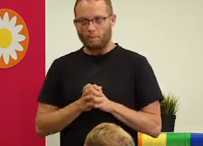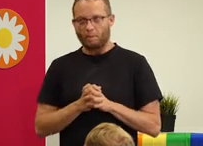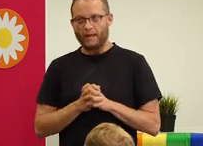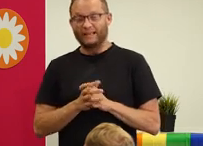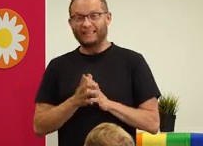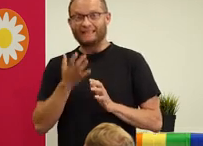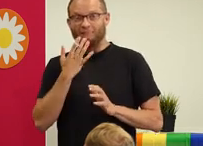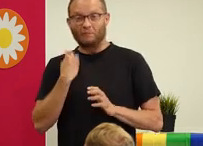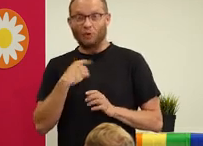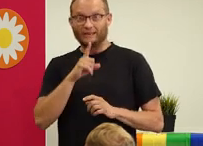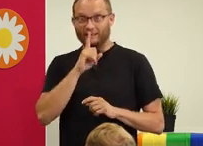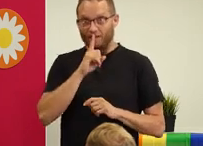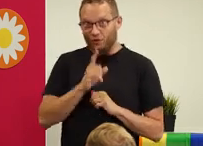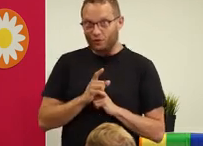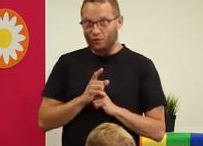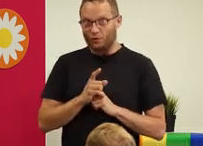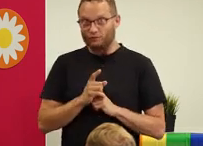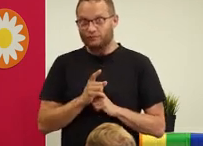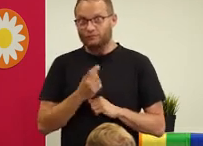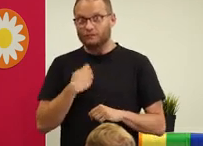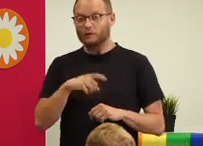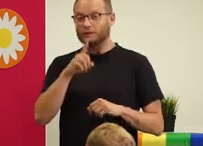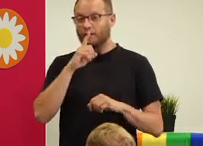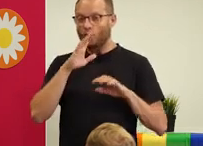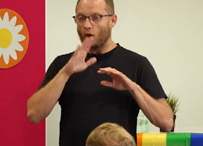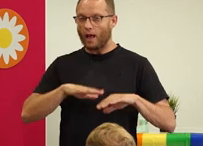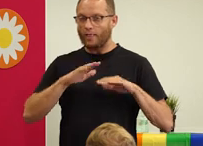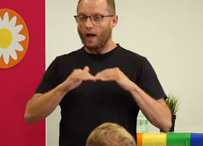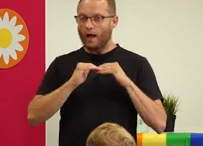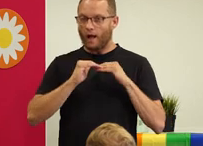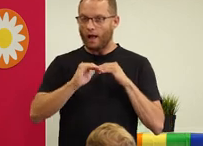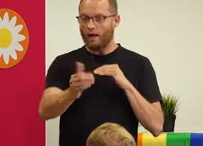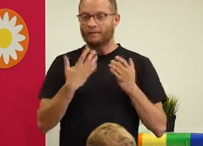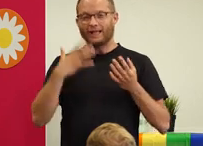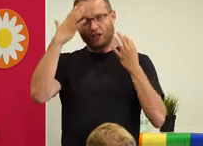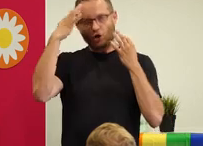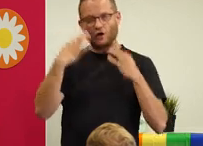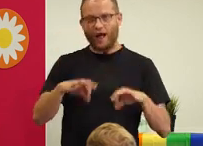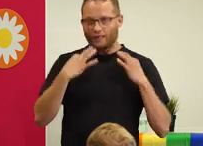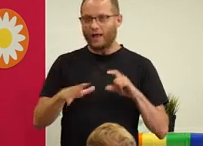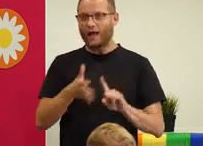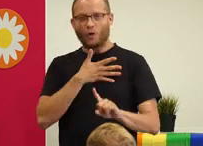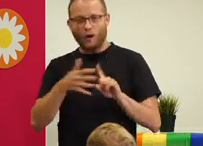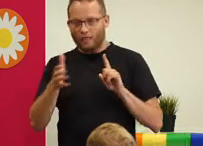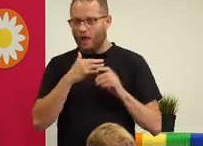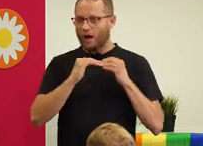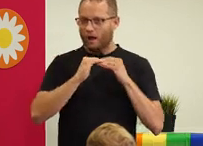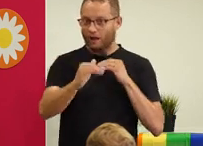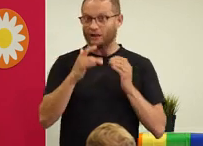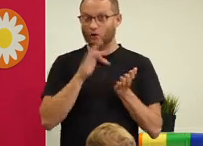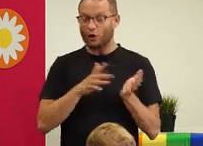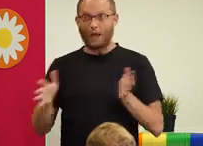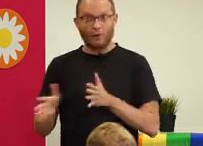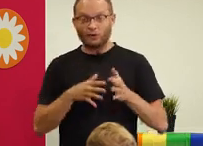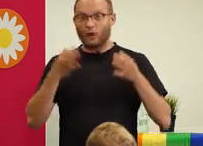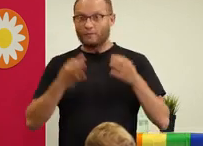el silencio se perpetúa la ignorancia y la violencia, así que en el momento de que